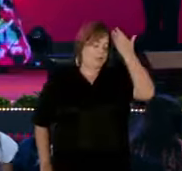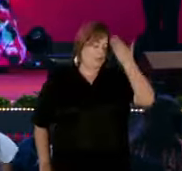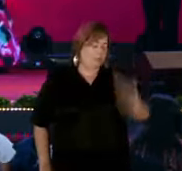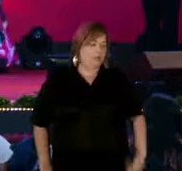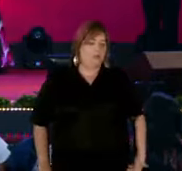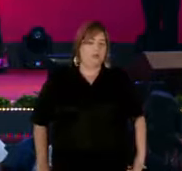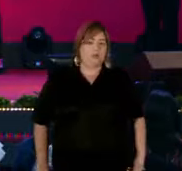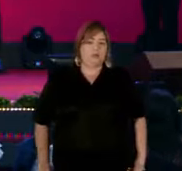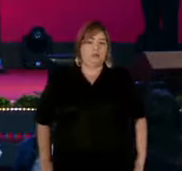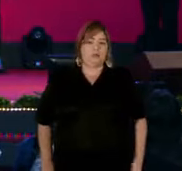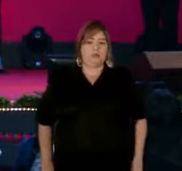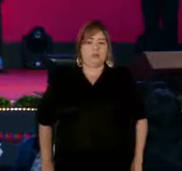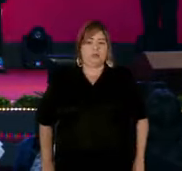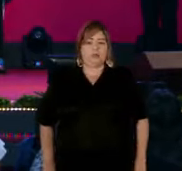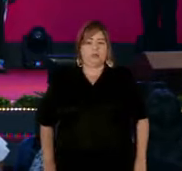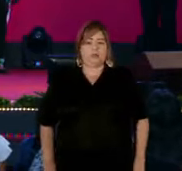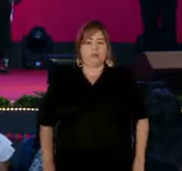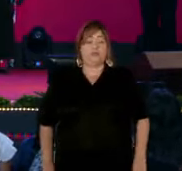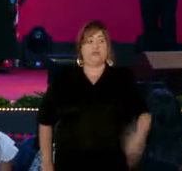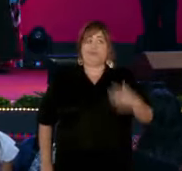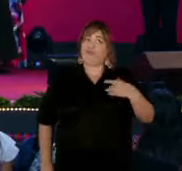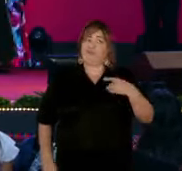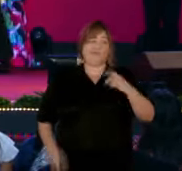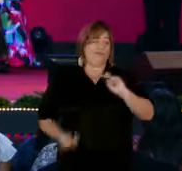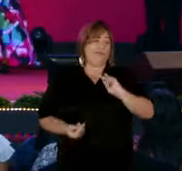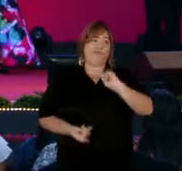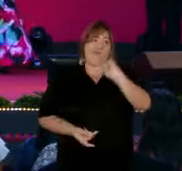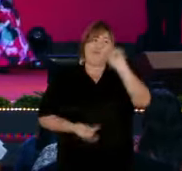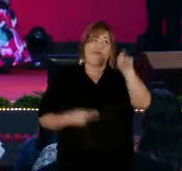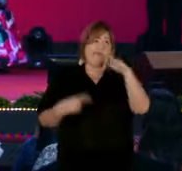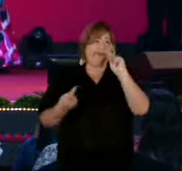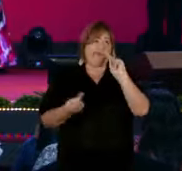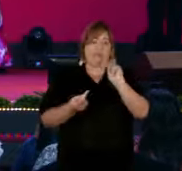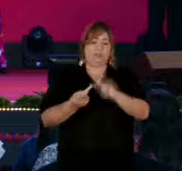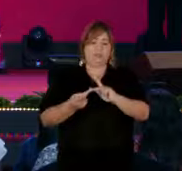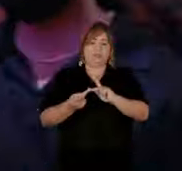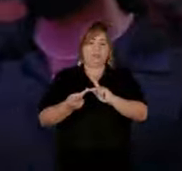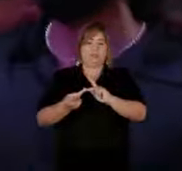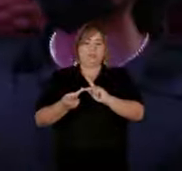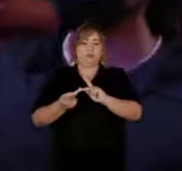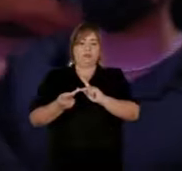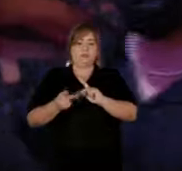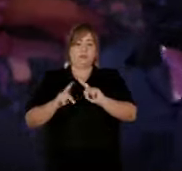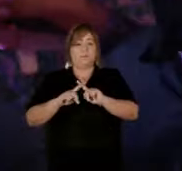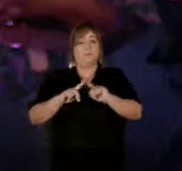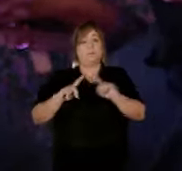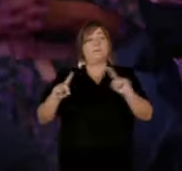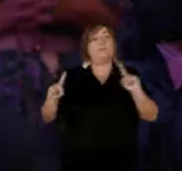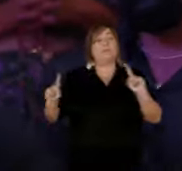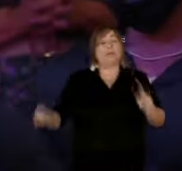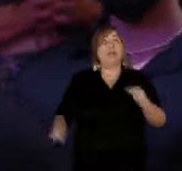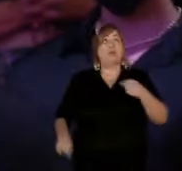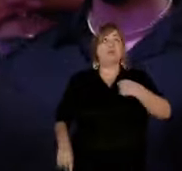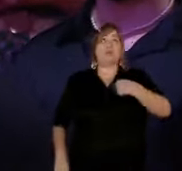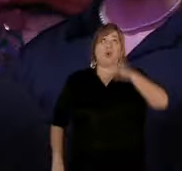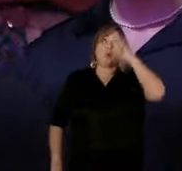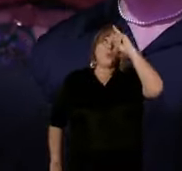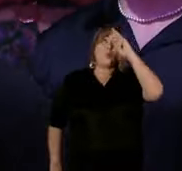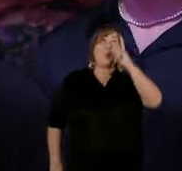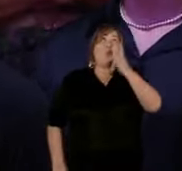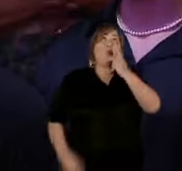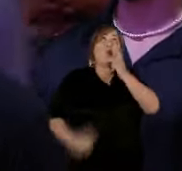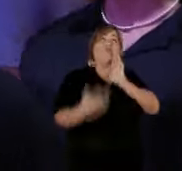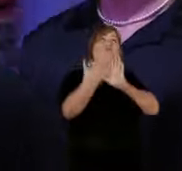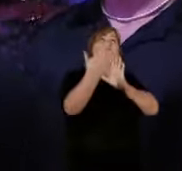Yo perfecta nunca fui. Pero yo te conocí.